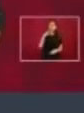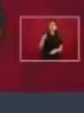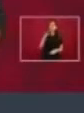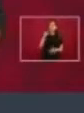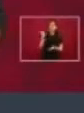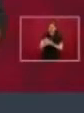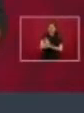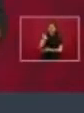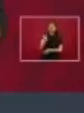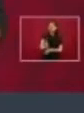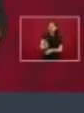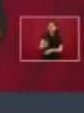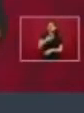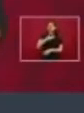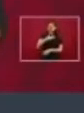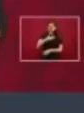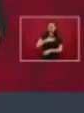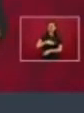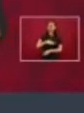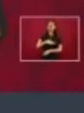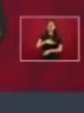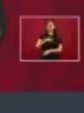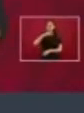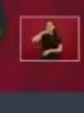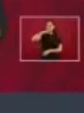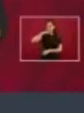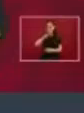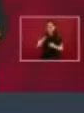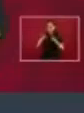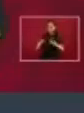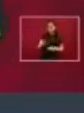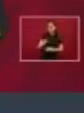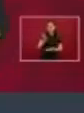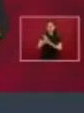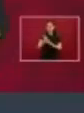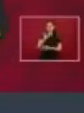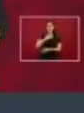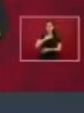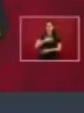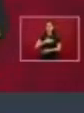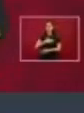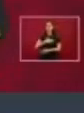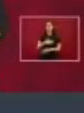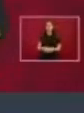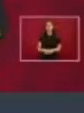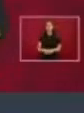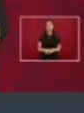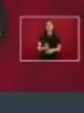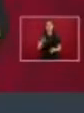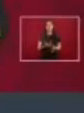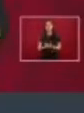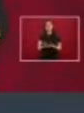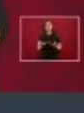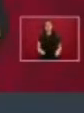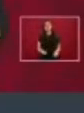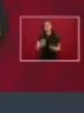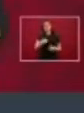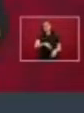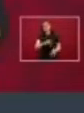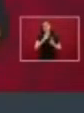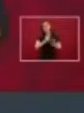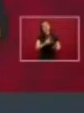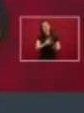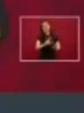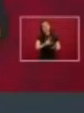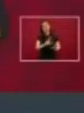con la comunidad empresarial. O sea, habíamos tenido un arranque de sexenio con una enorme convergencia con los empresarios, y ayer